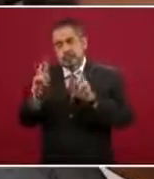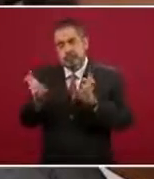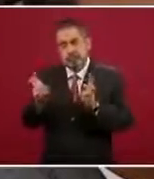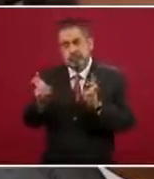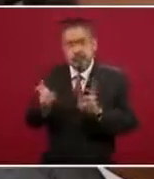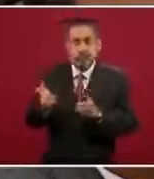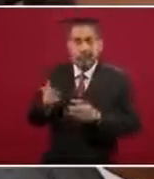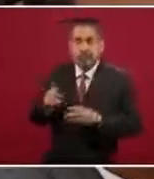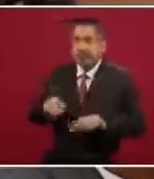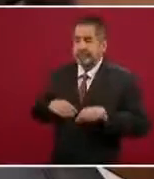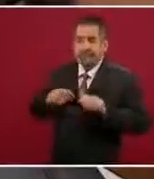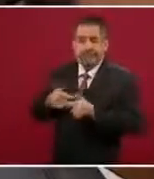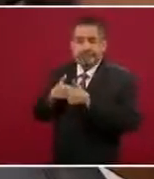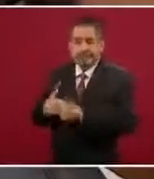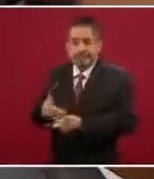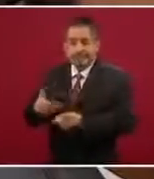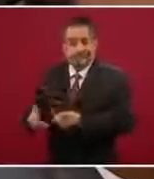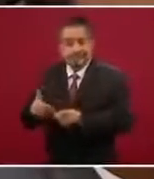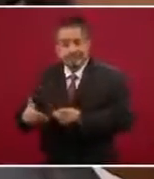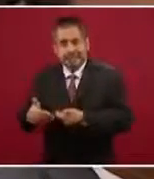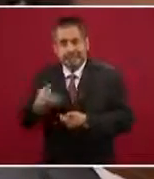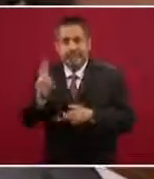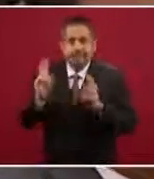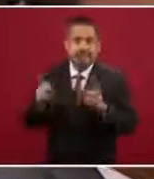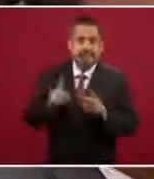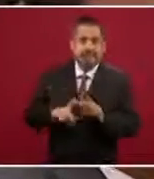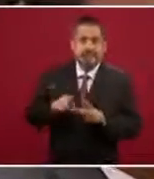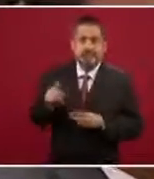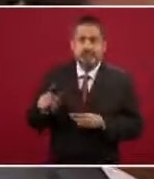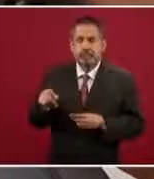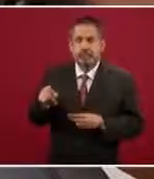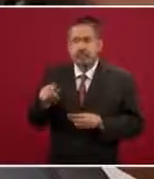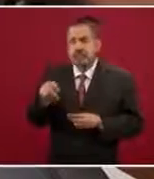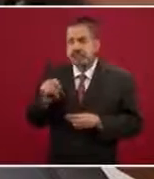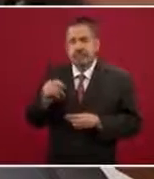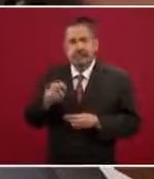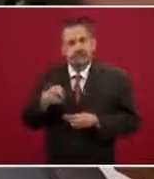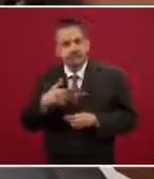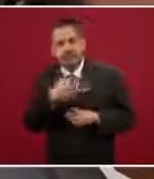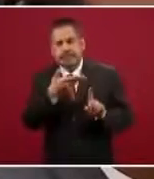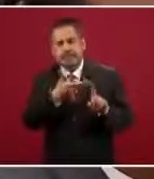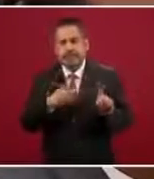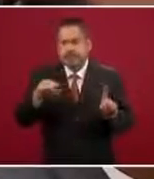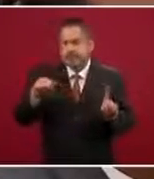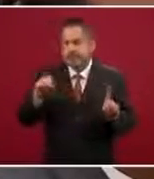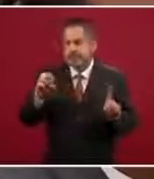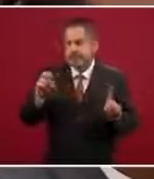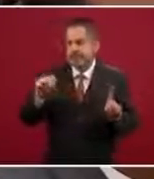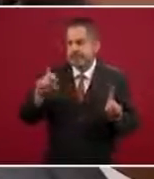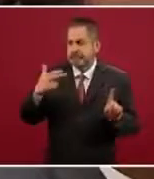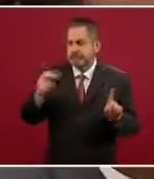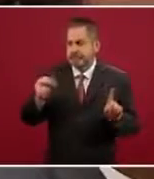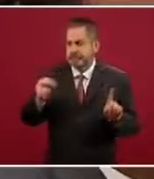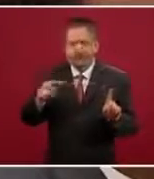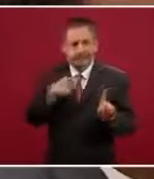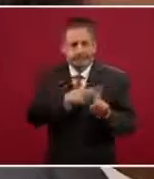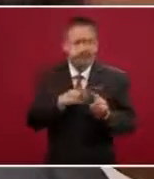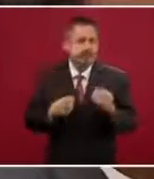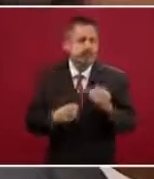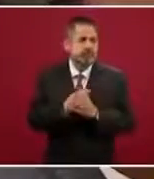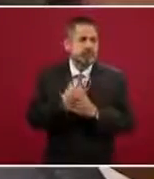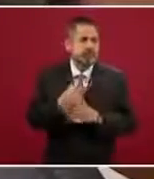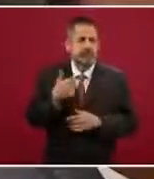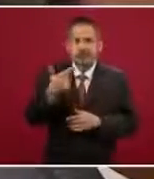vida continúa, el Mencho, presidente, líder del cártel Jalisco Nueva Generación,